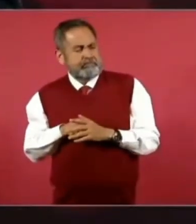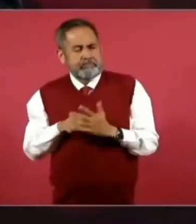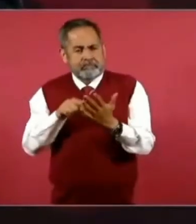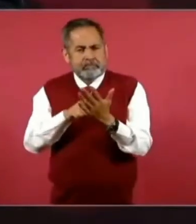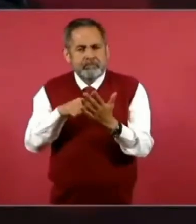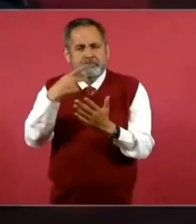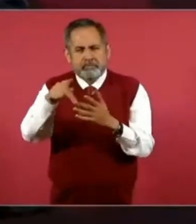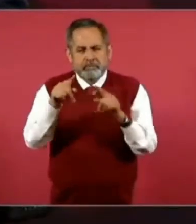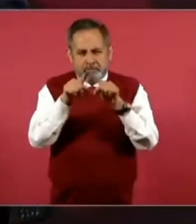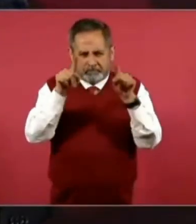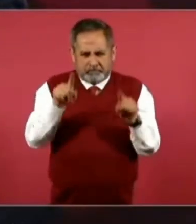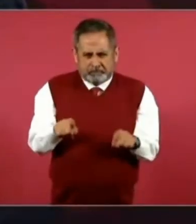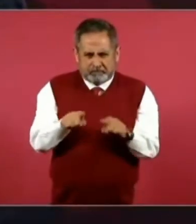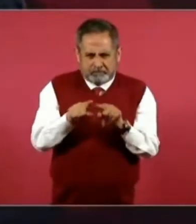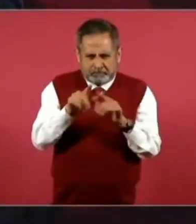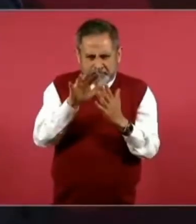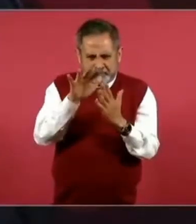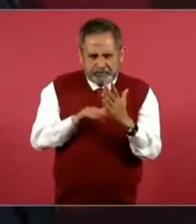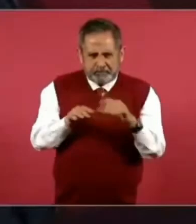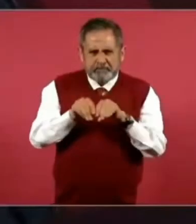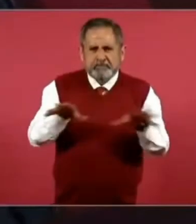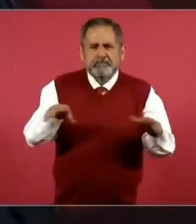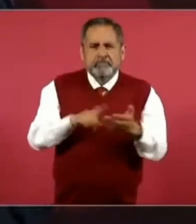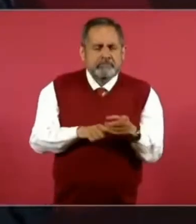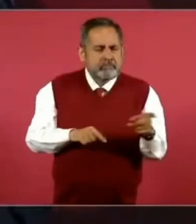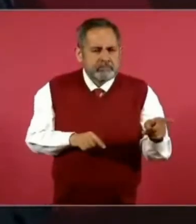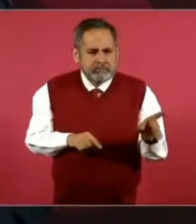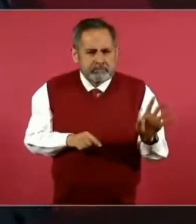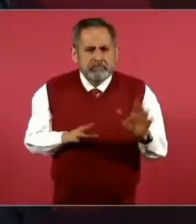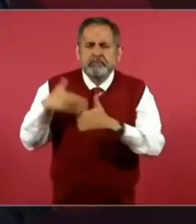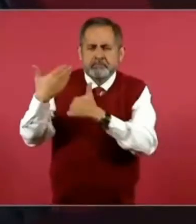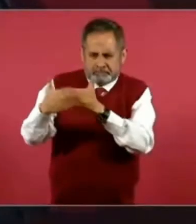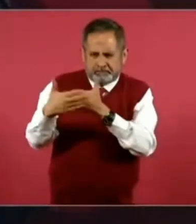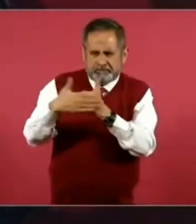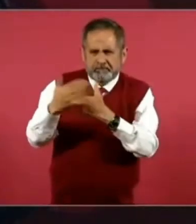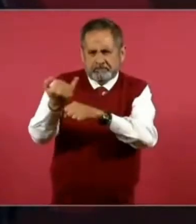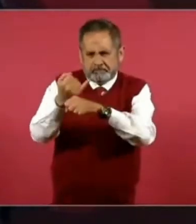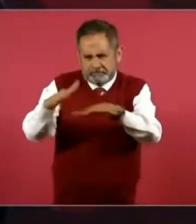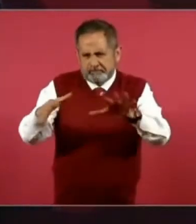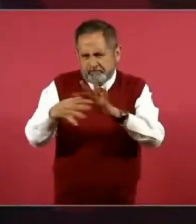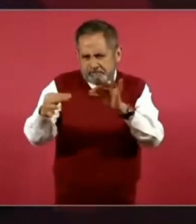su boletín. Ellos van a estar informando.